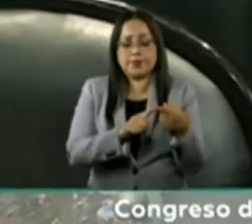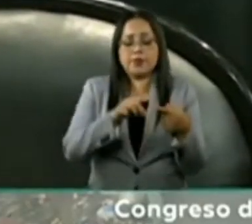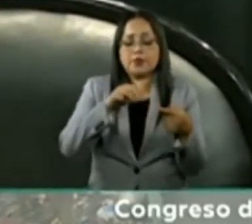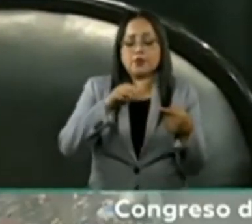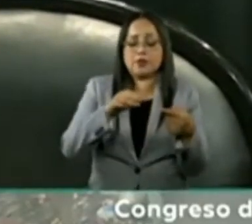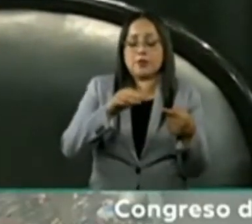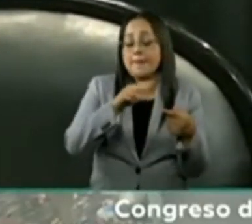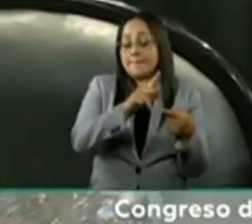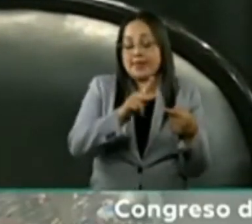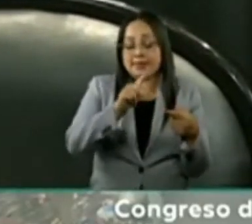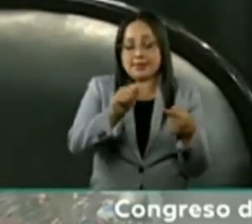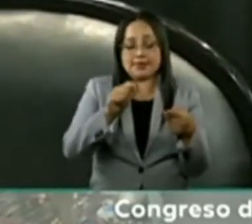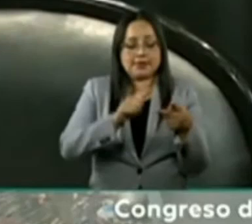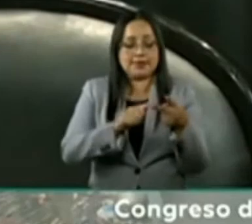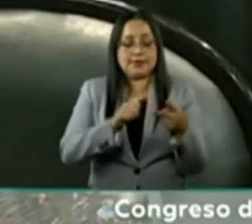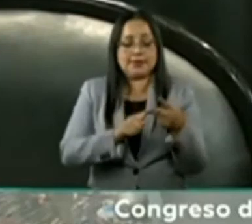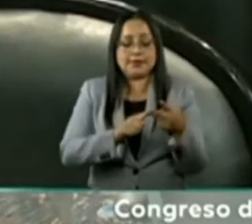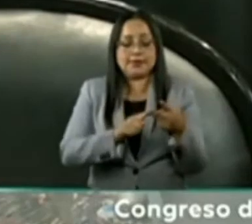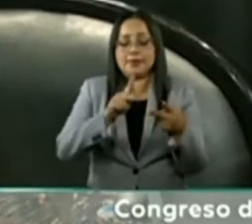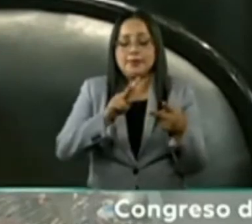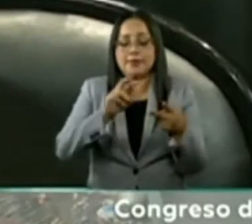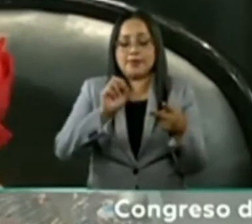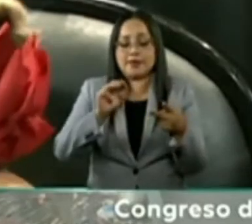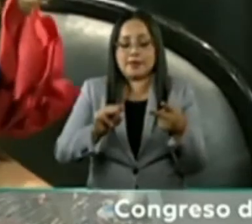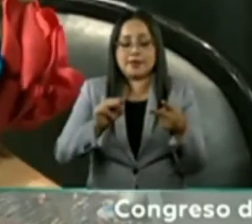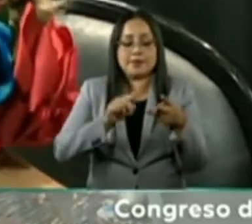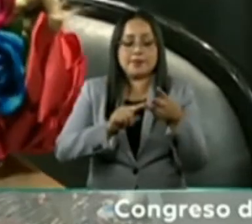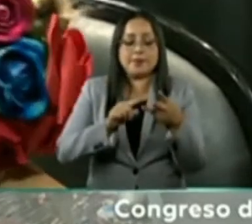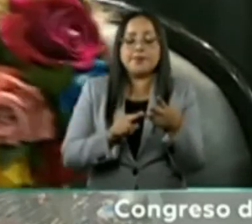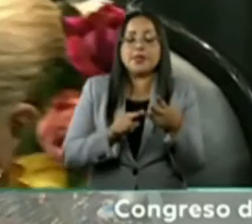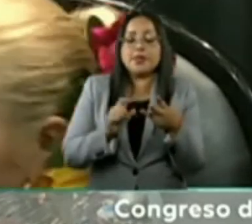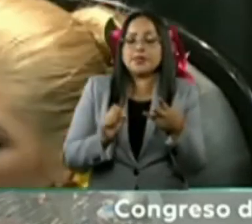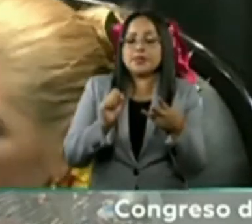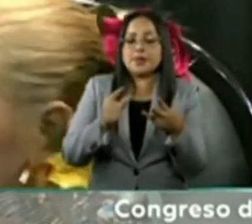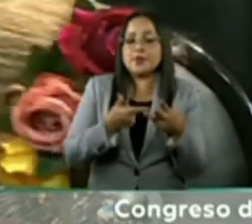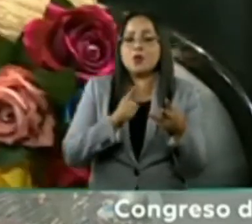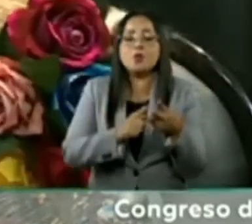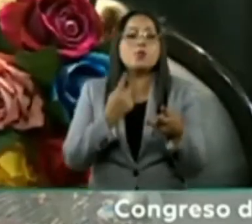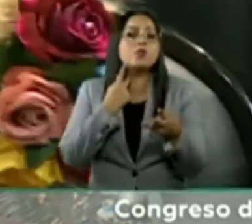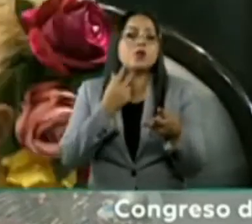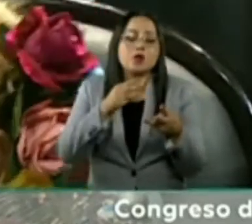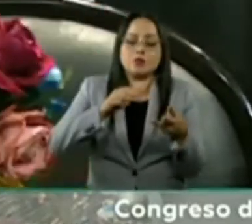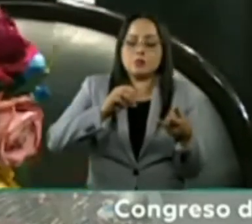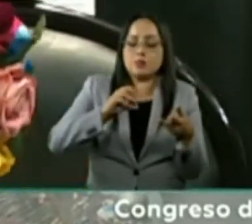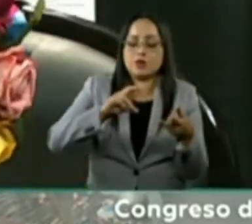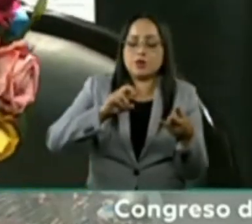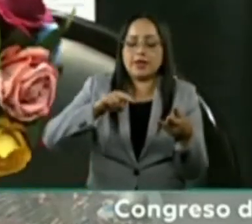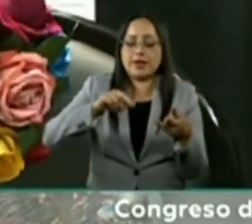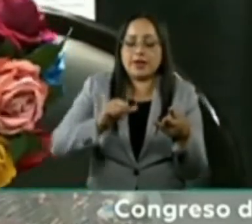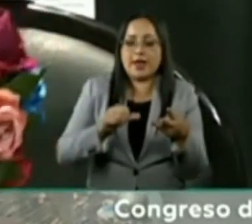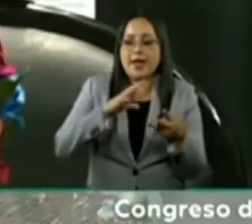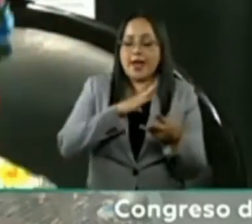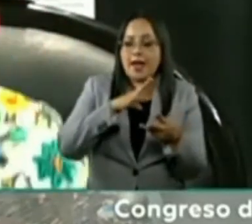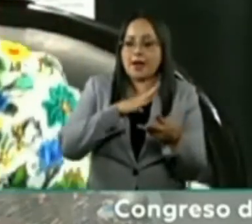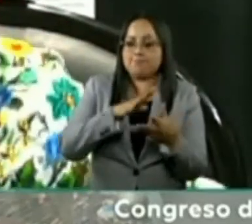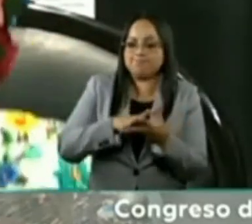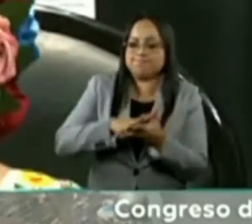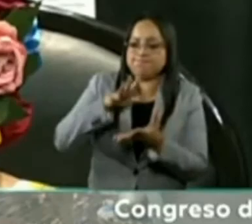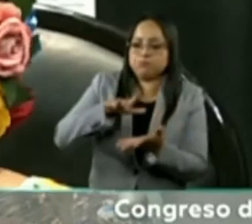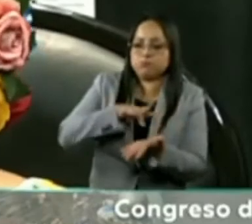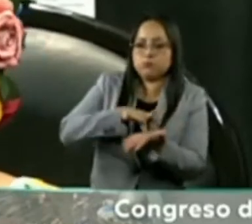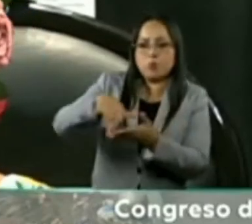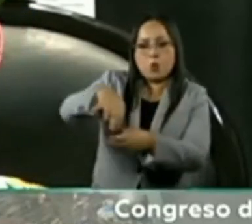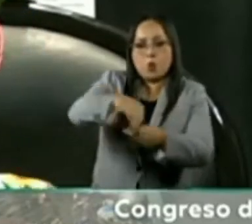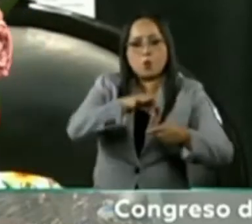Las palabras de la maestra Delfina Gómez, gobernadora del Estado de México, también ante nuestras cámaras. Querido Toño,